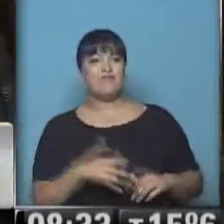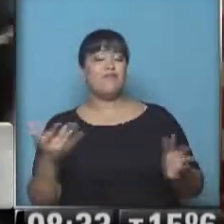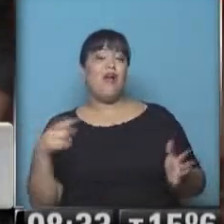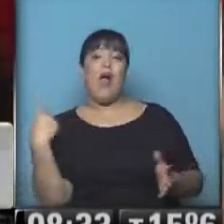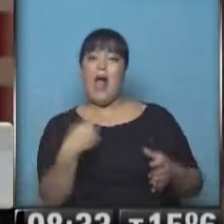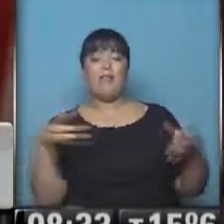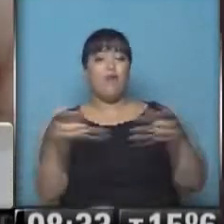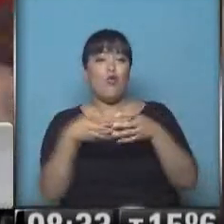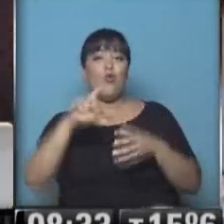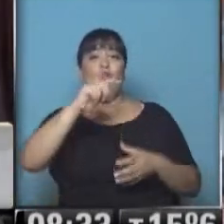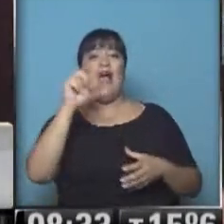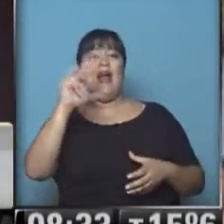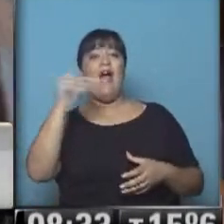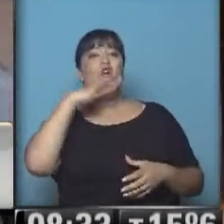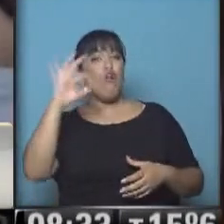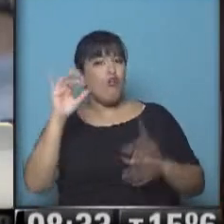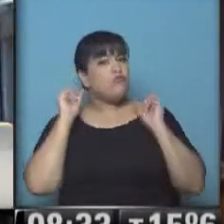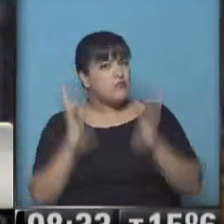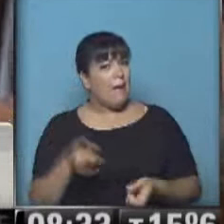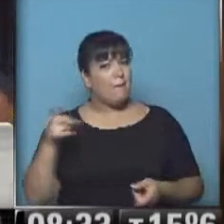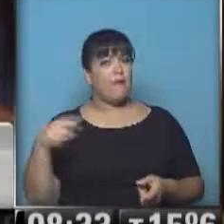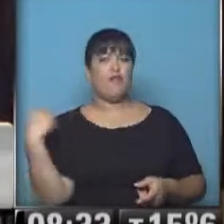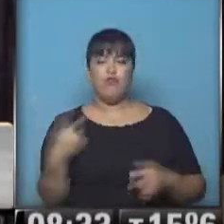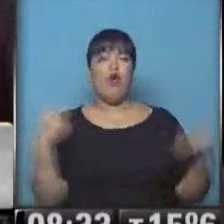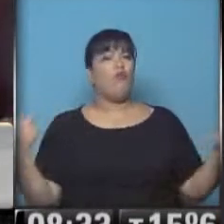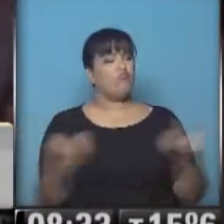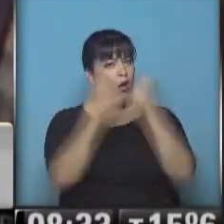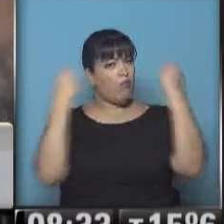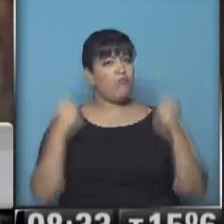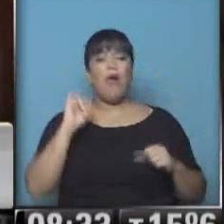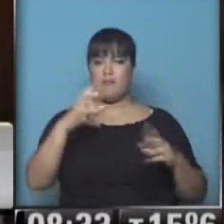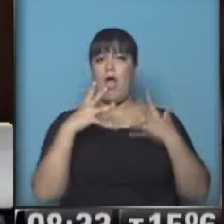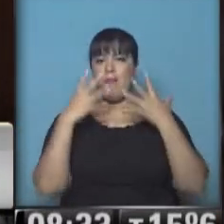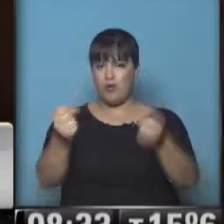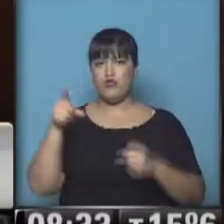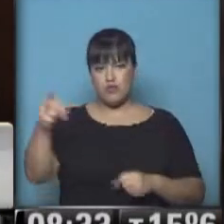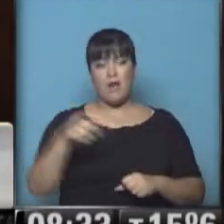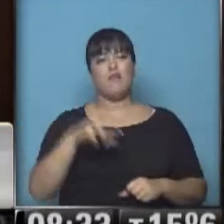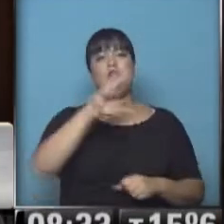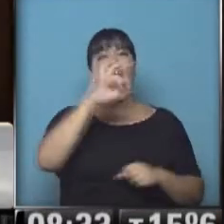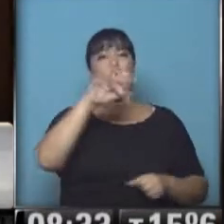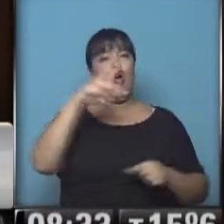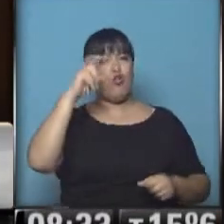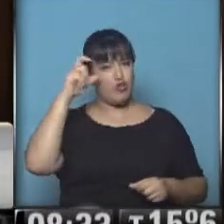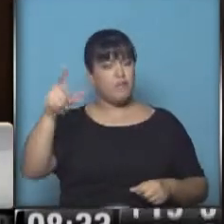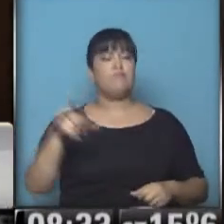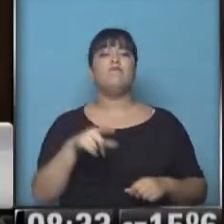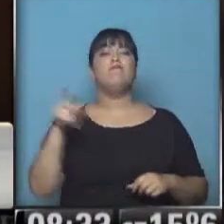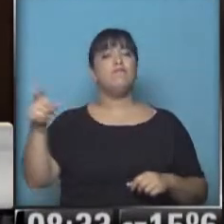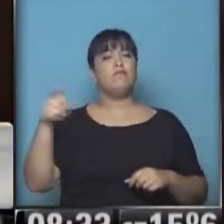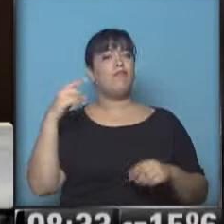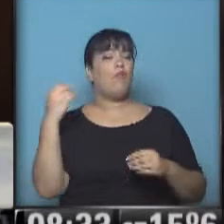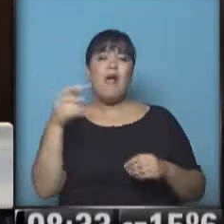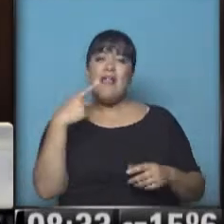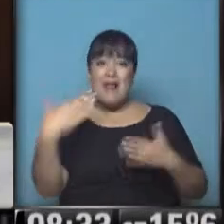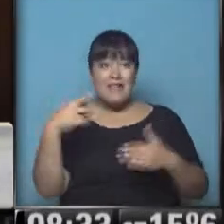Carajo también, creo que todos coincidimos que apoyamos, ¿no?, a esta productora, Rock y Reggae, porque ella genera todos estos espacios para que